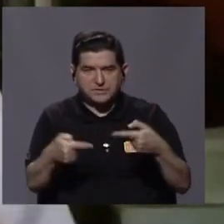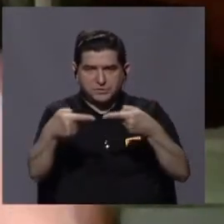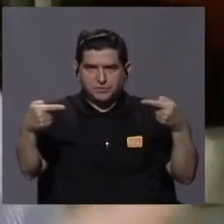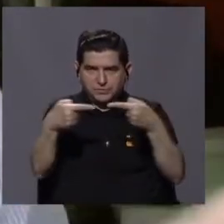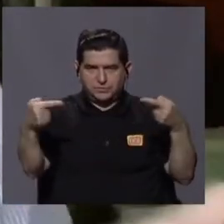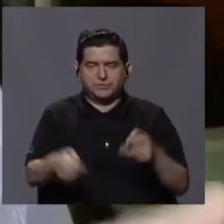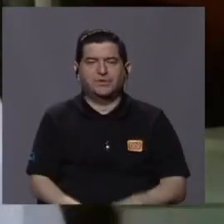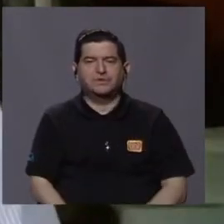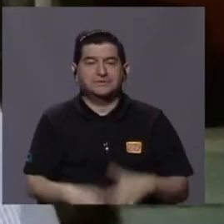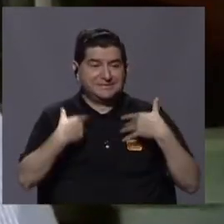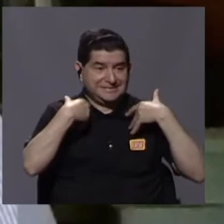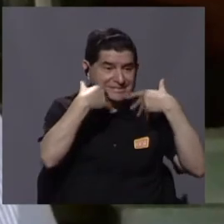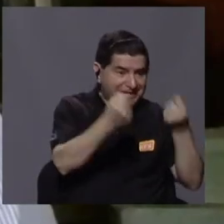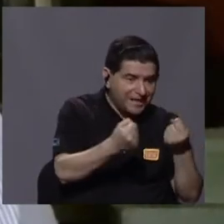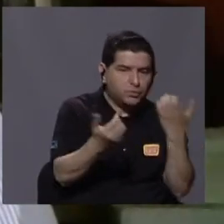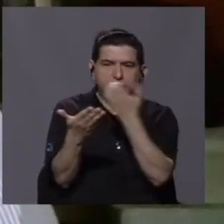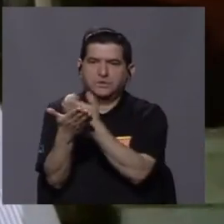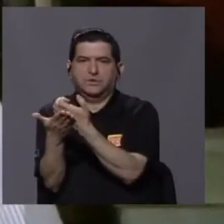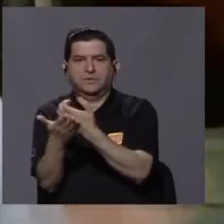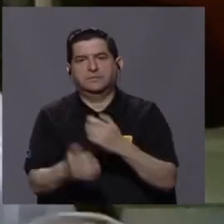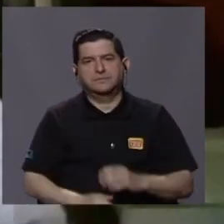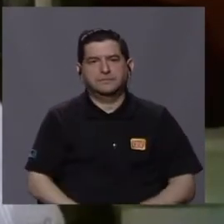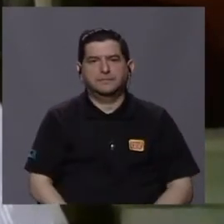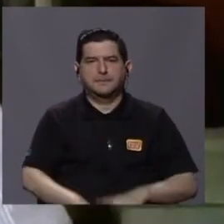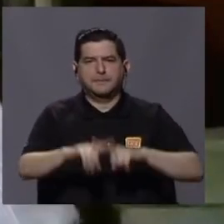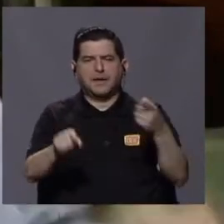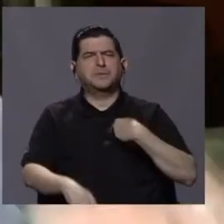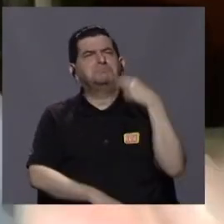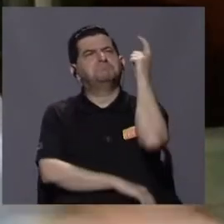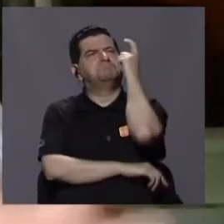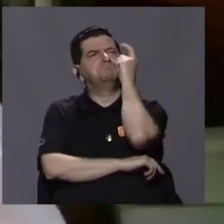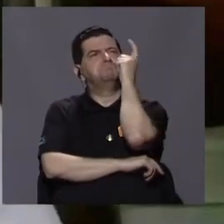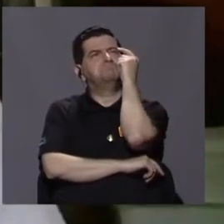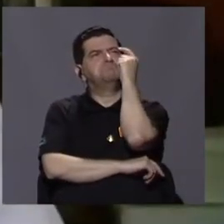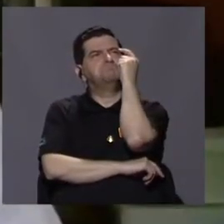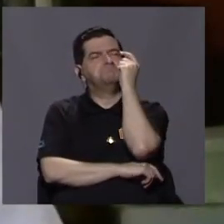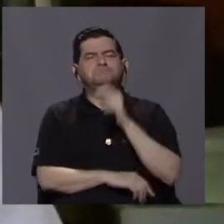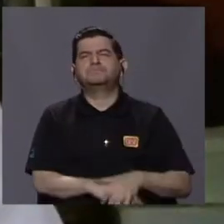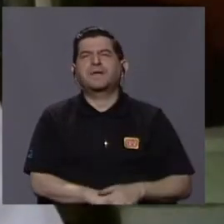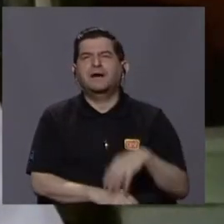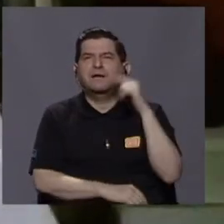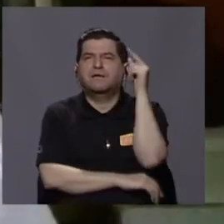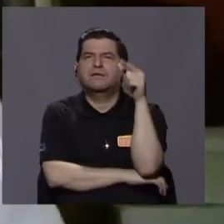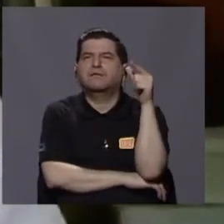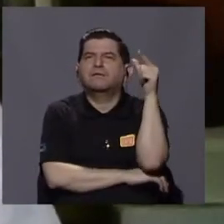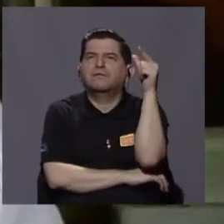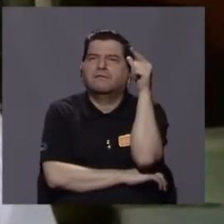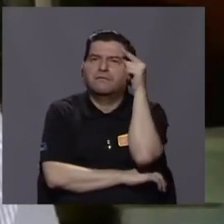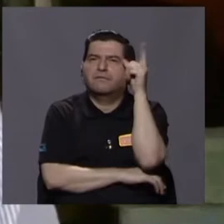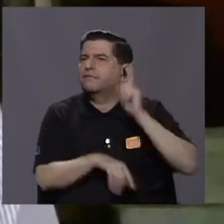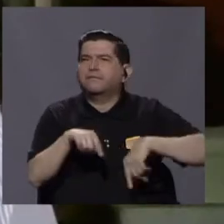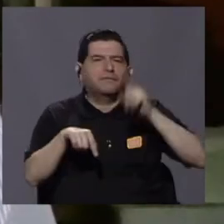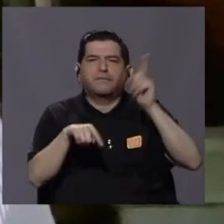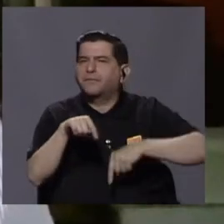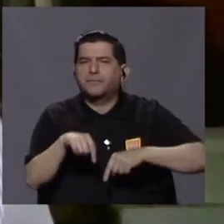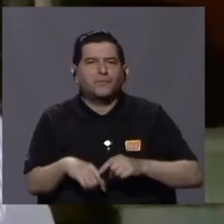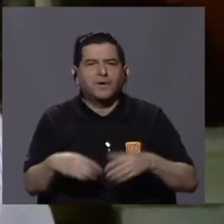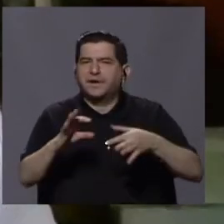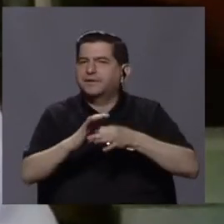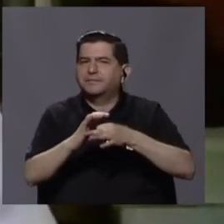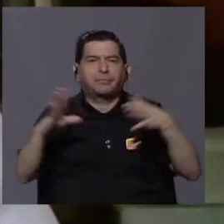la salud y la economía pero si uno piensa con un poquito de sentido común uno no puedes hacer la otra